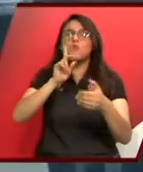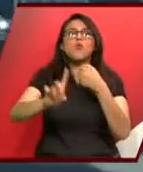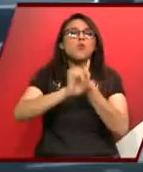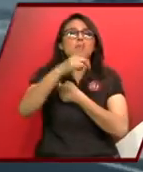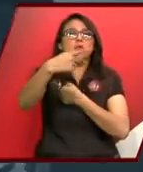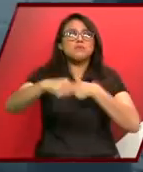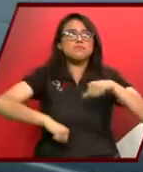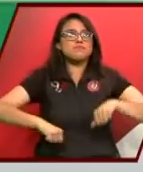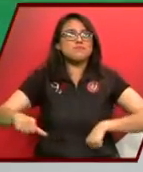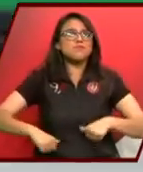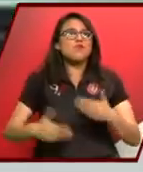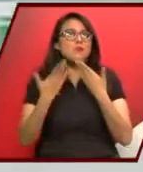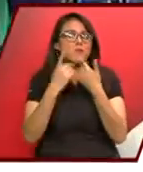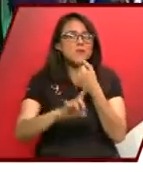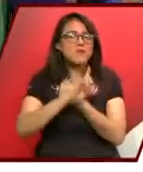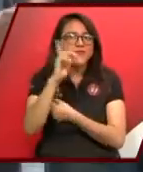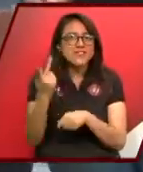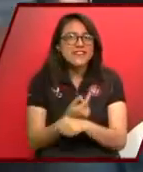en tus actividades.